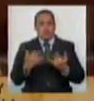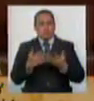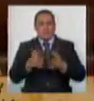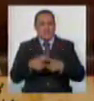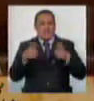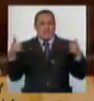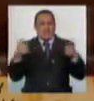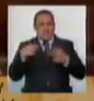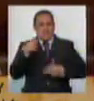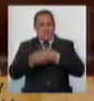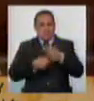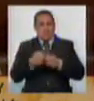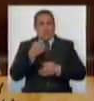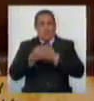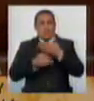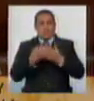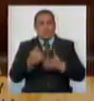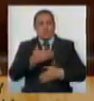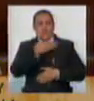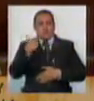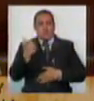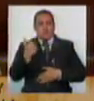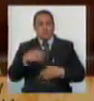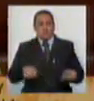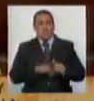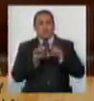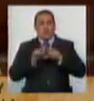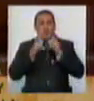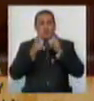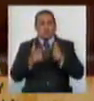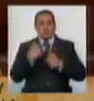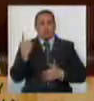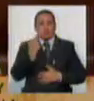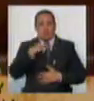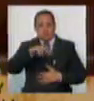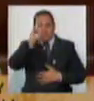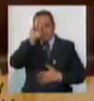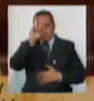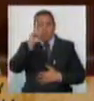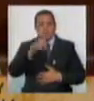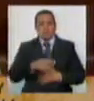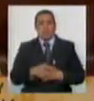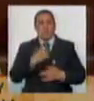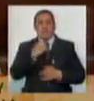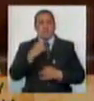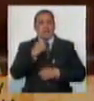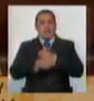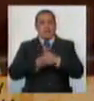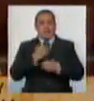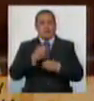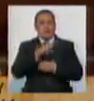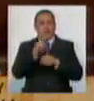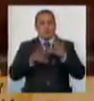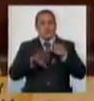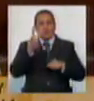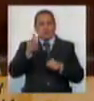enorme inversión que venimos realizando para mejorar la seguridad en nuestro país. En el 2012 cambiamos el